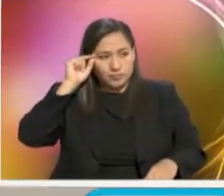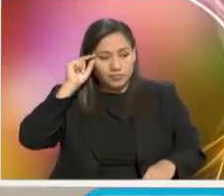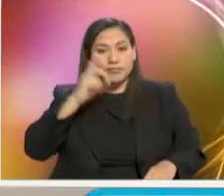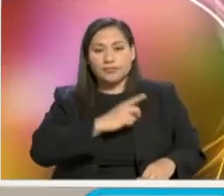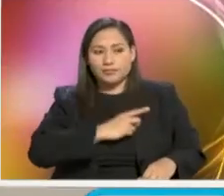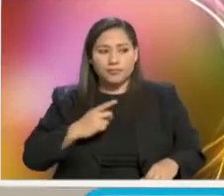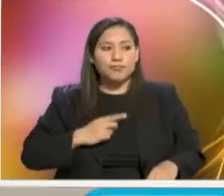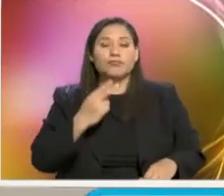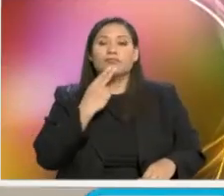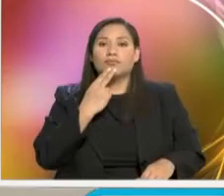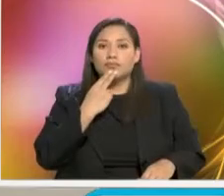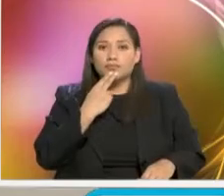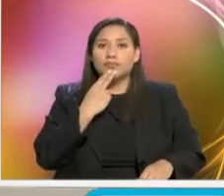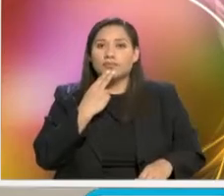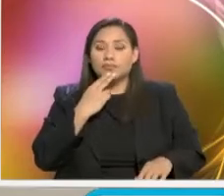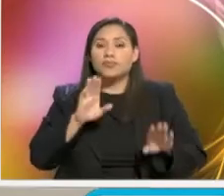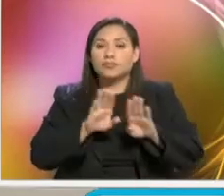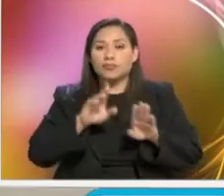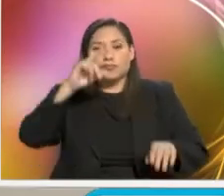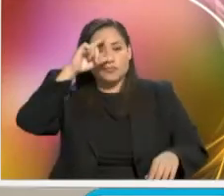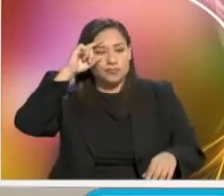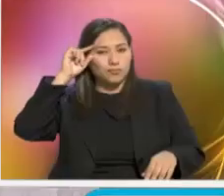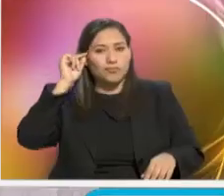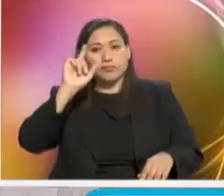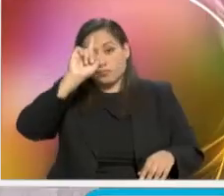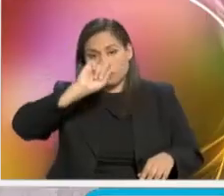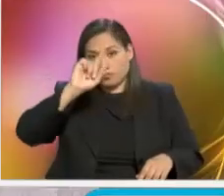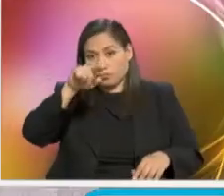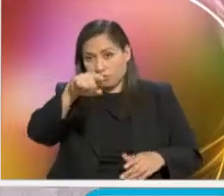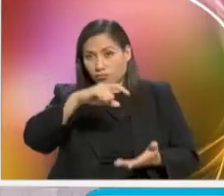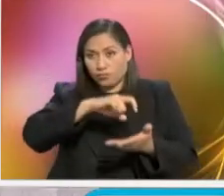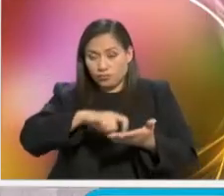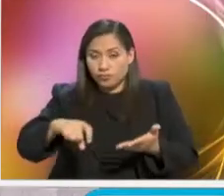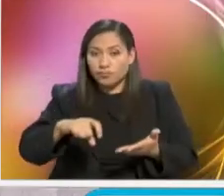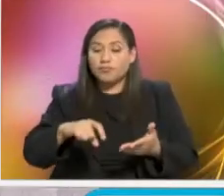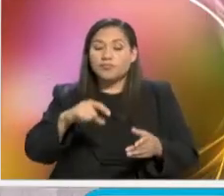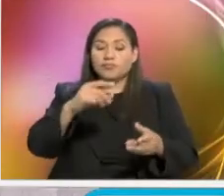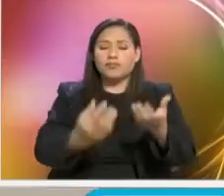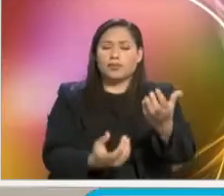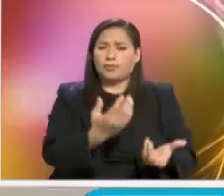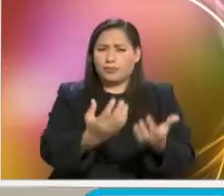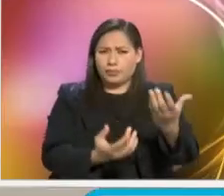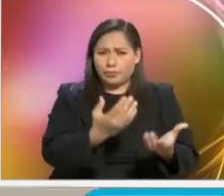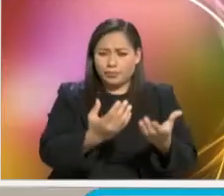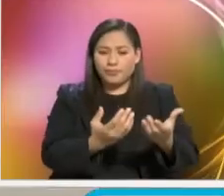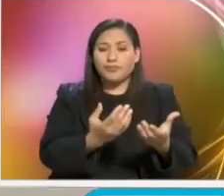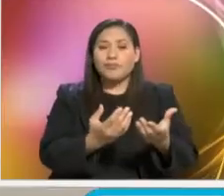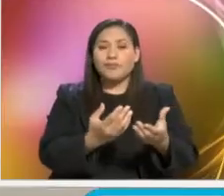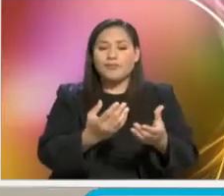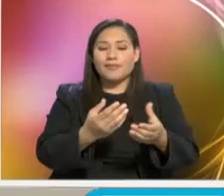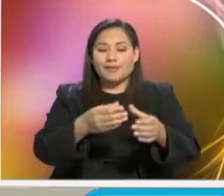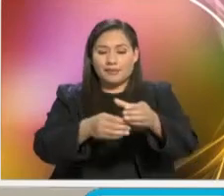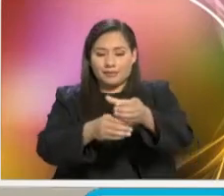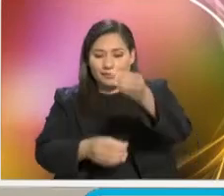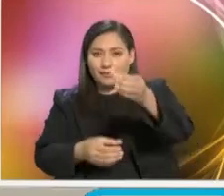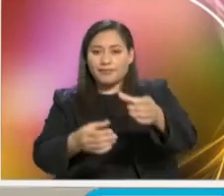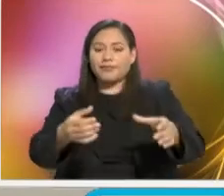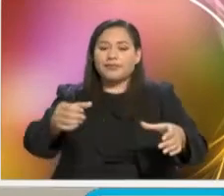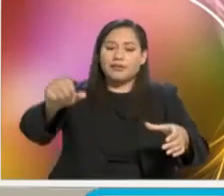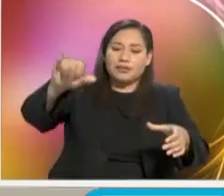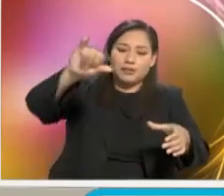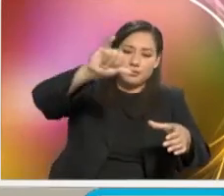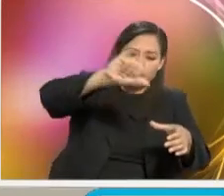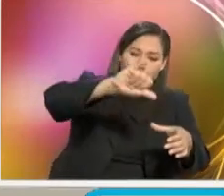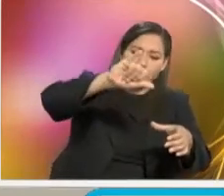la debemos de utilizar como tal, como hierba. Yo les recomiendo que la compren, la pongan a hervir, la pongan como en mamilas y entonces lo puedes